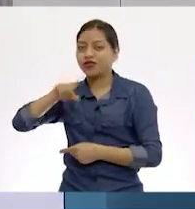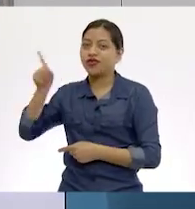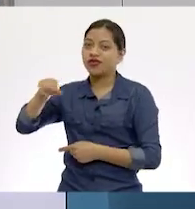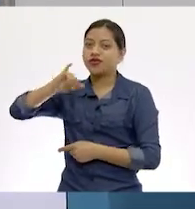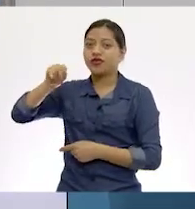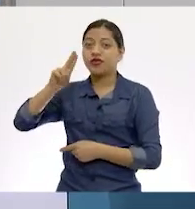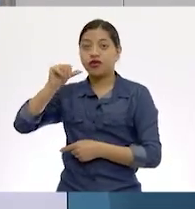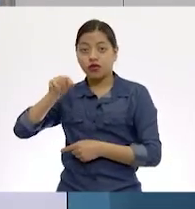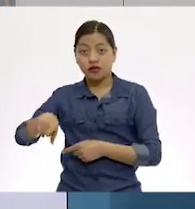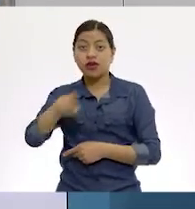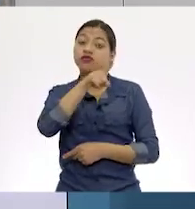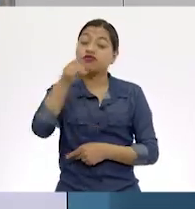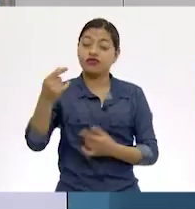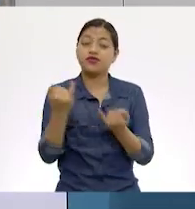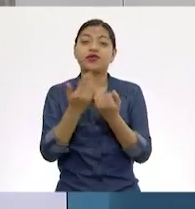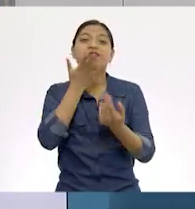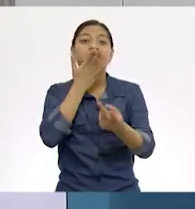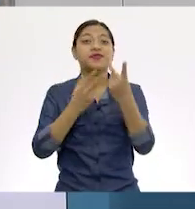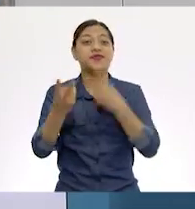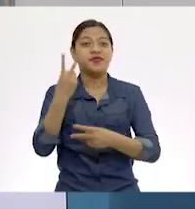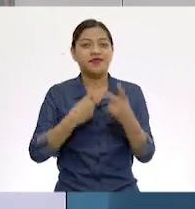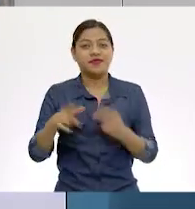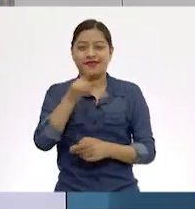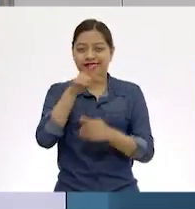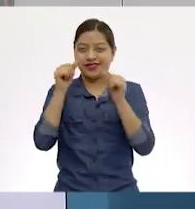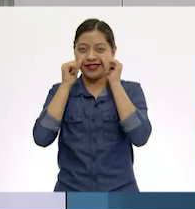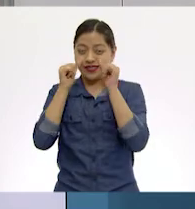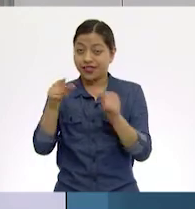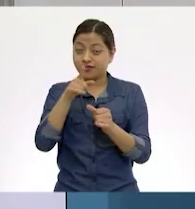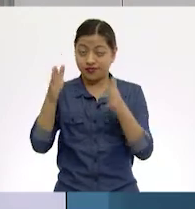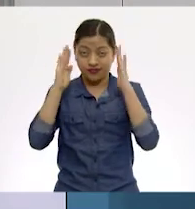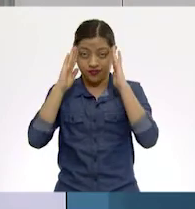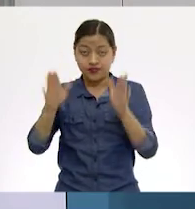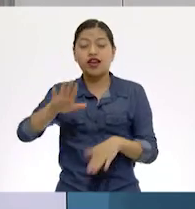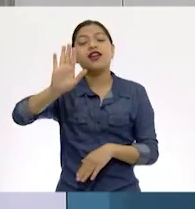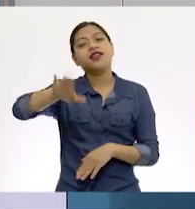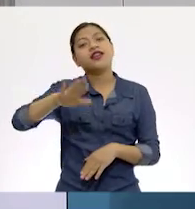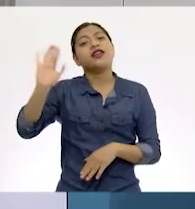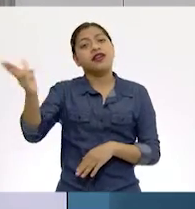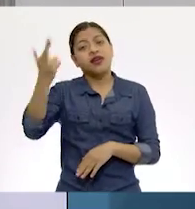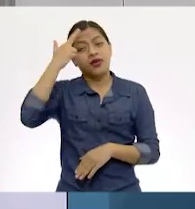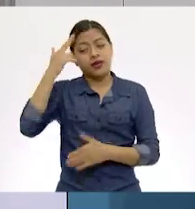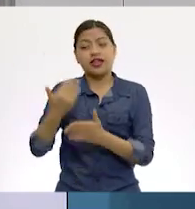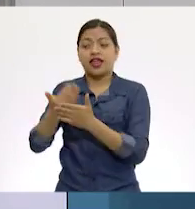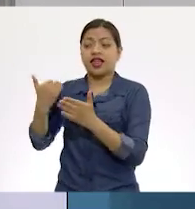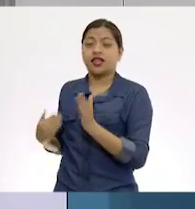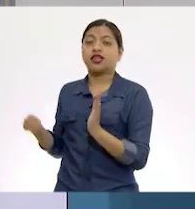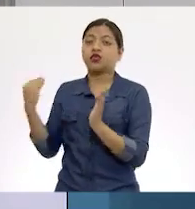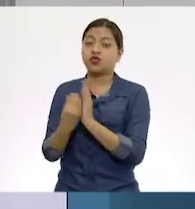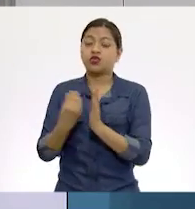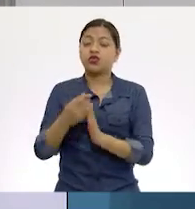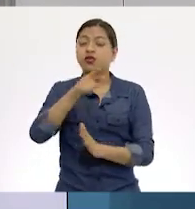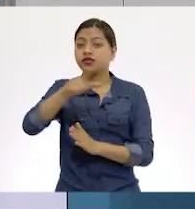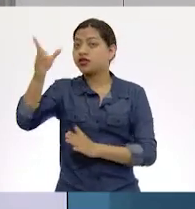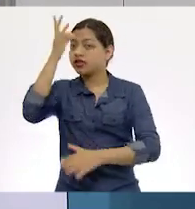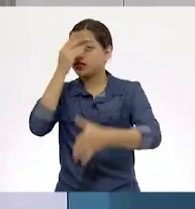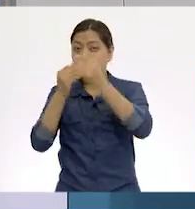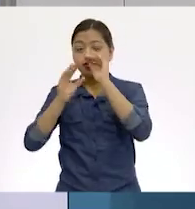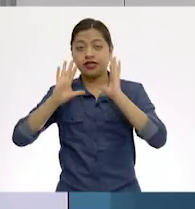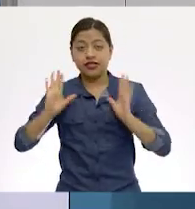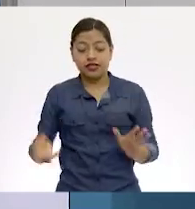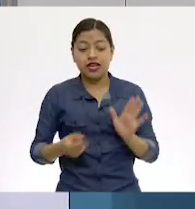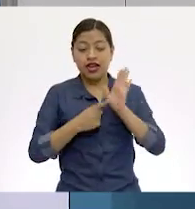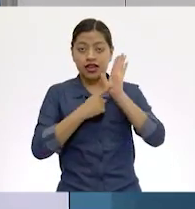tratar de jalar su atención para que nos concentremos y quiero que recuerden que en clases anteriores hemos trabajado con los